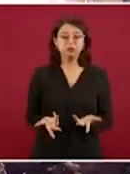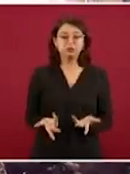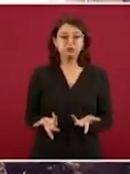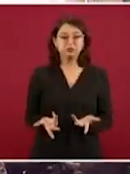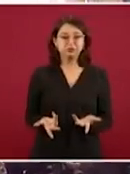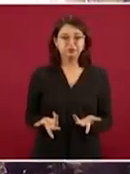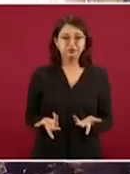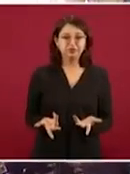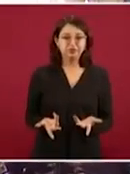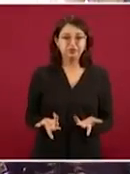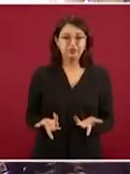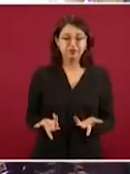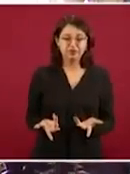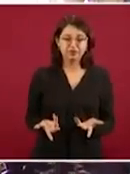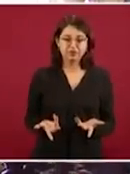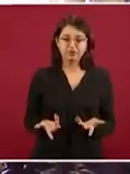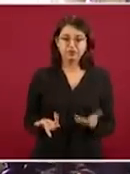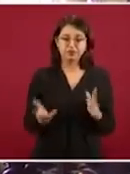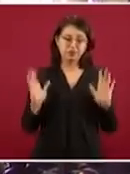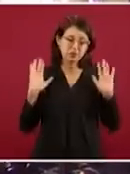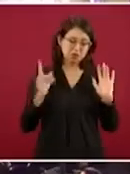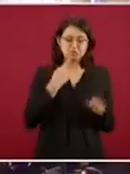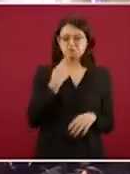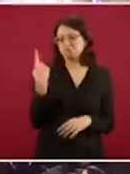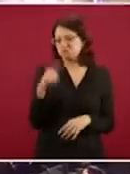porque así era, tampoco estoy reprochando nada,